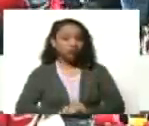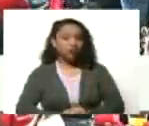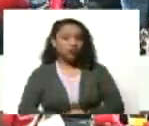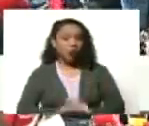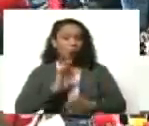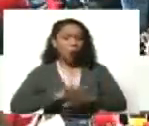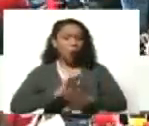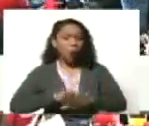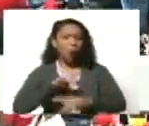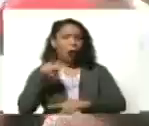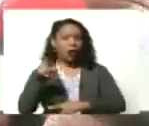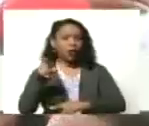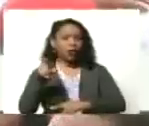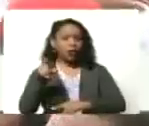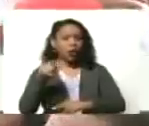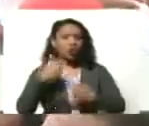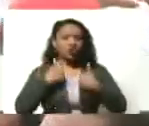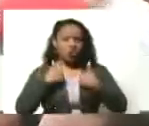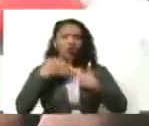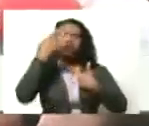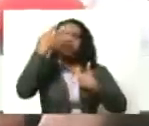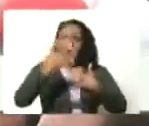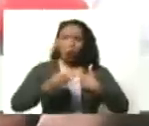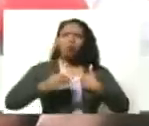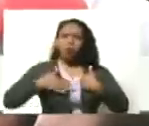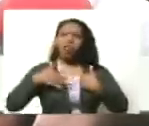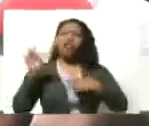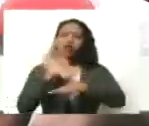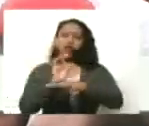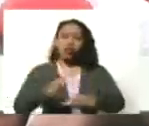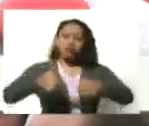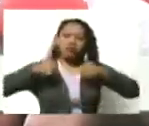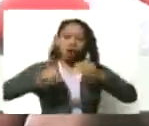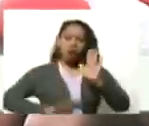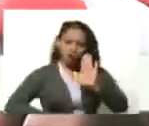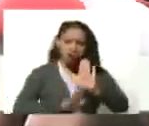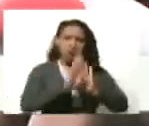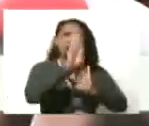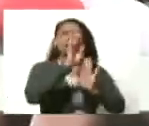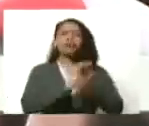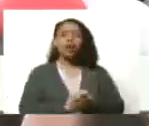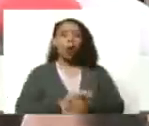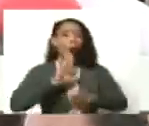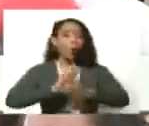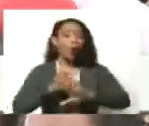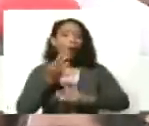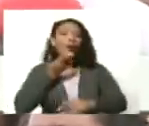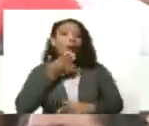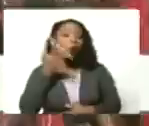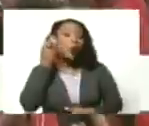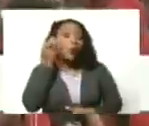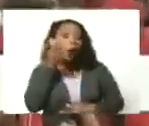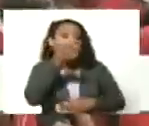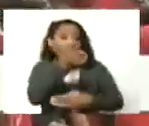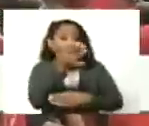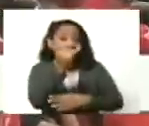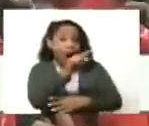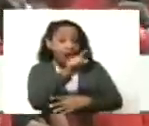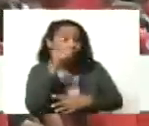Por eso yo estoy seguro que va a funcionar. Porque donde está la mujer hay